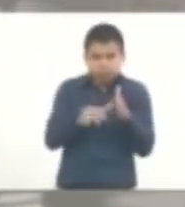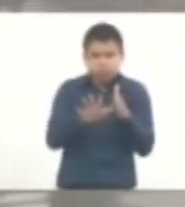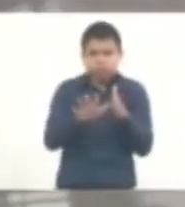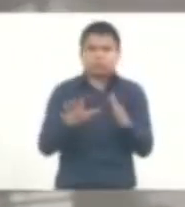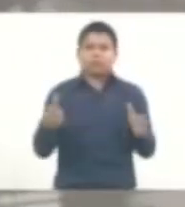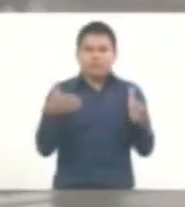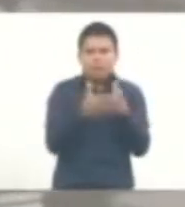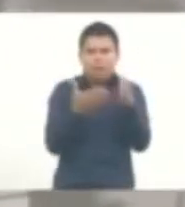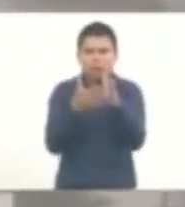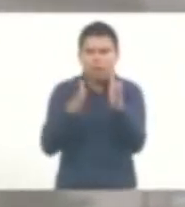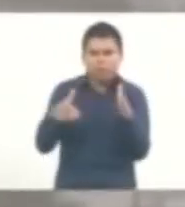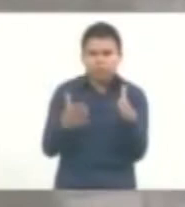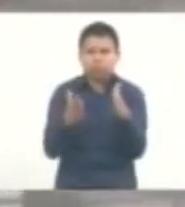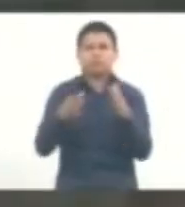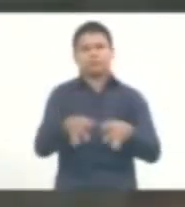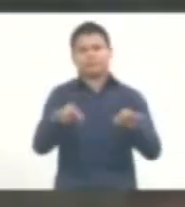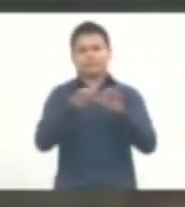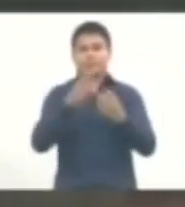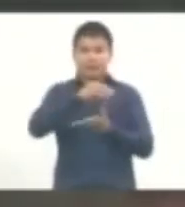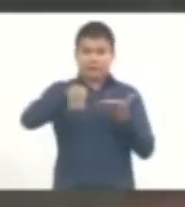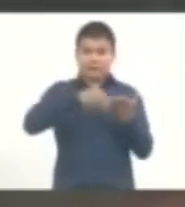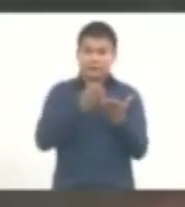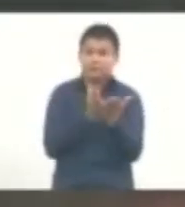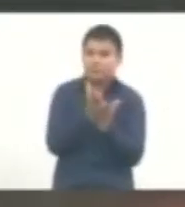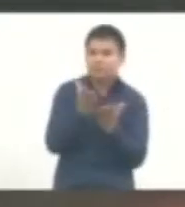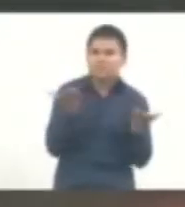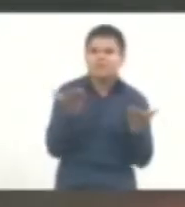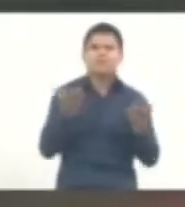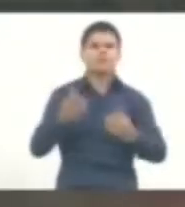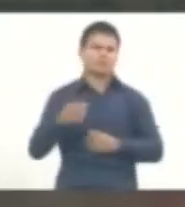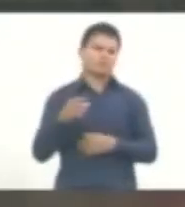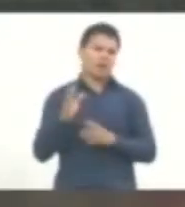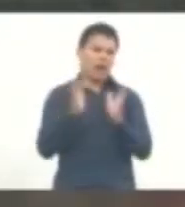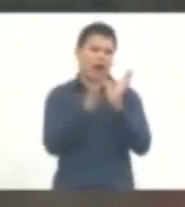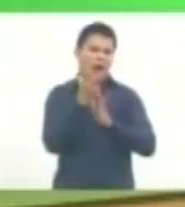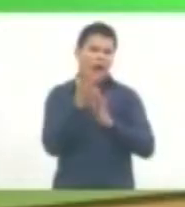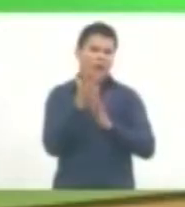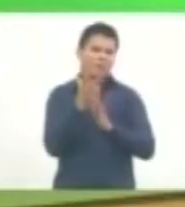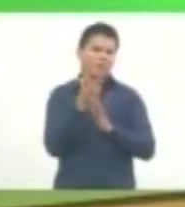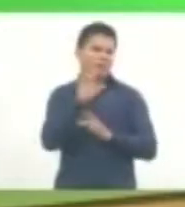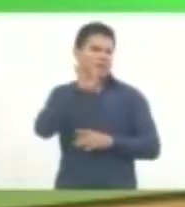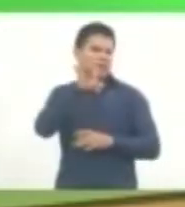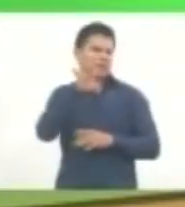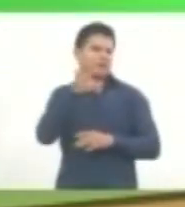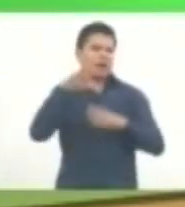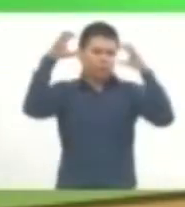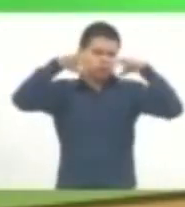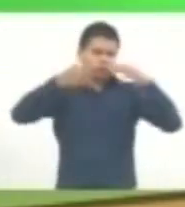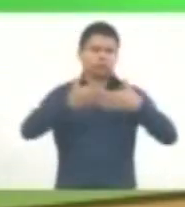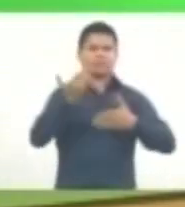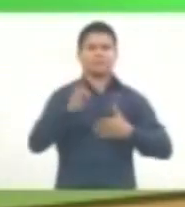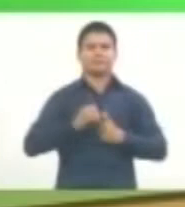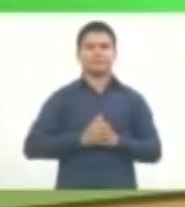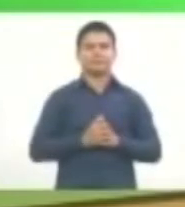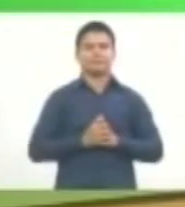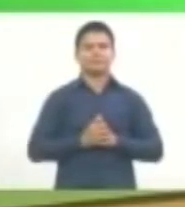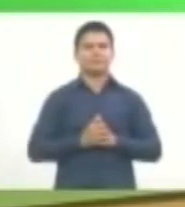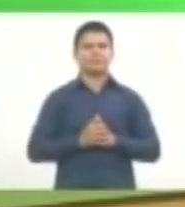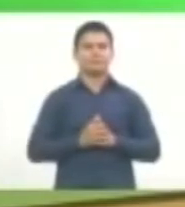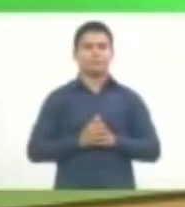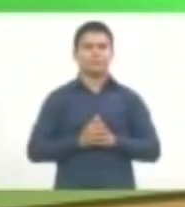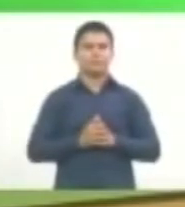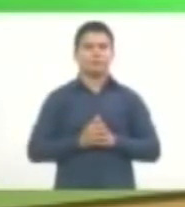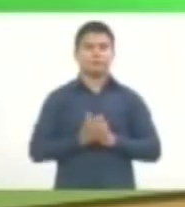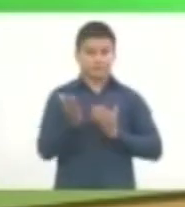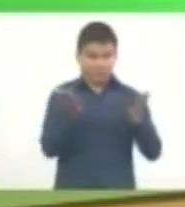Según el IDEAM, en el Atlántico iniciarán las lluvias a mediados del mes de abril. Y por deficiencias en la prestación del servicio